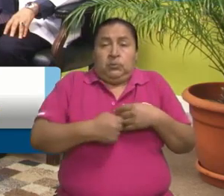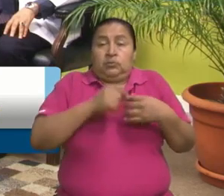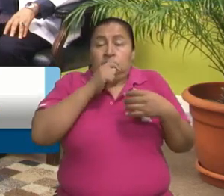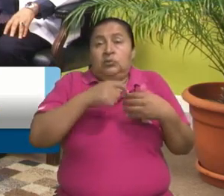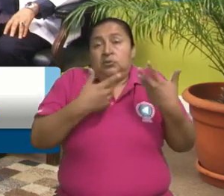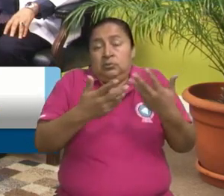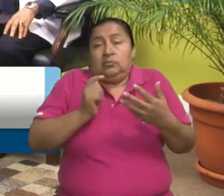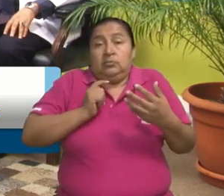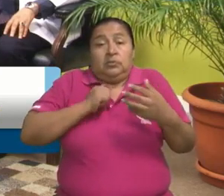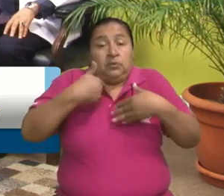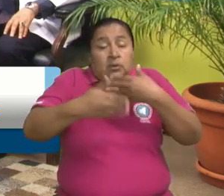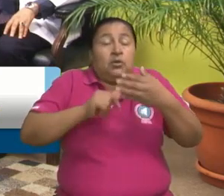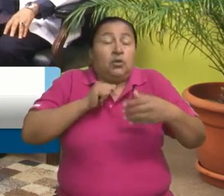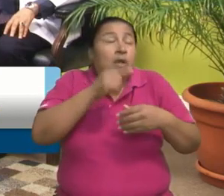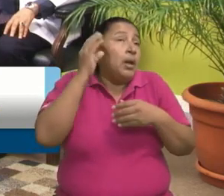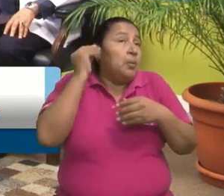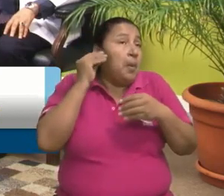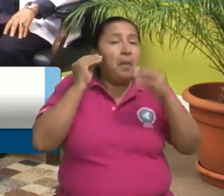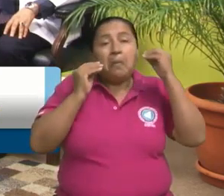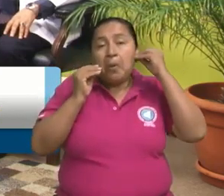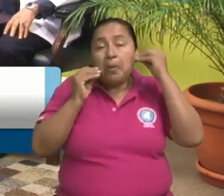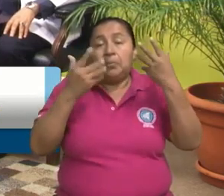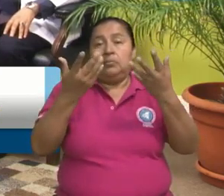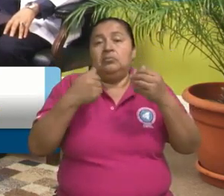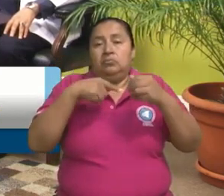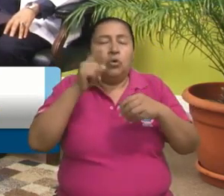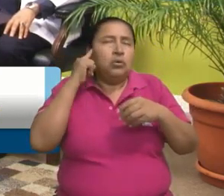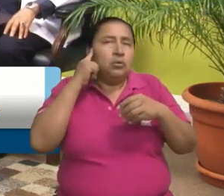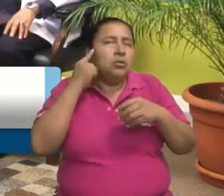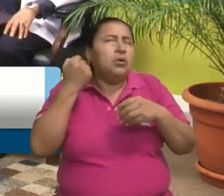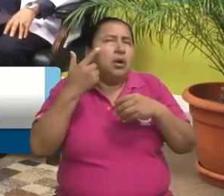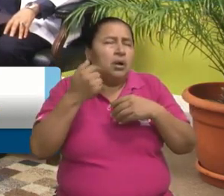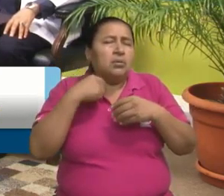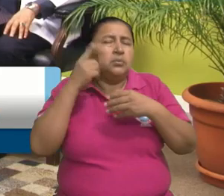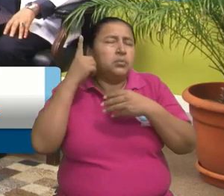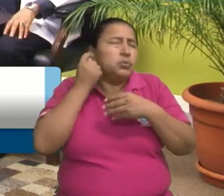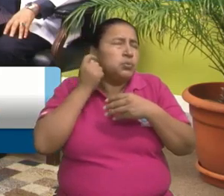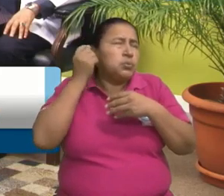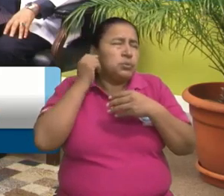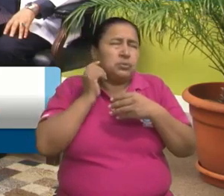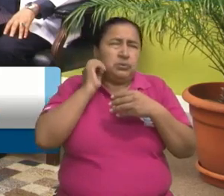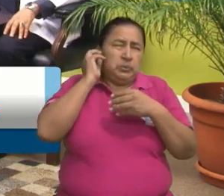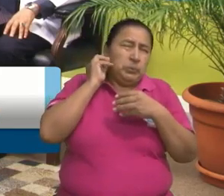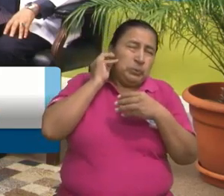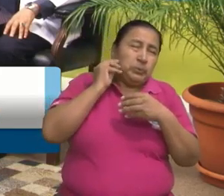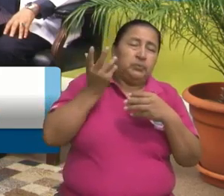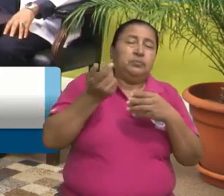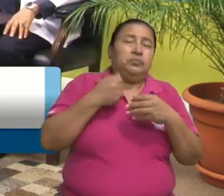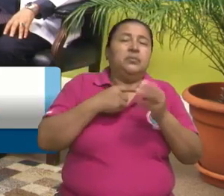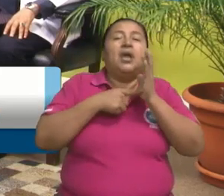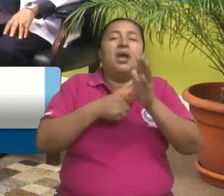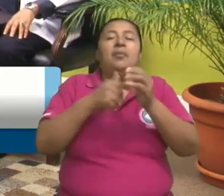si te susurran al oído verdad pues en un cierto como cosquilleo malo